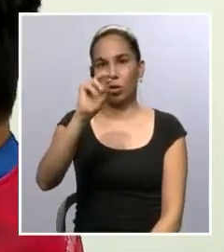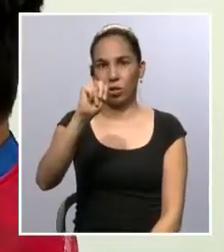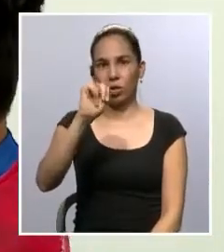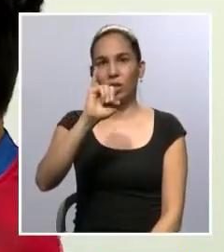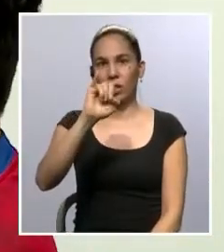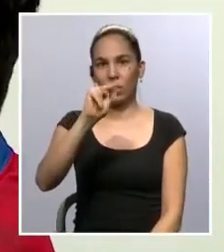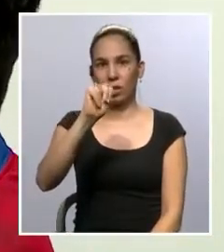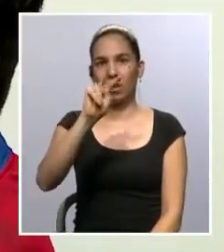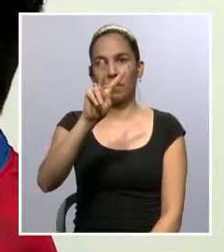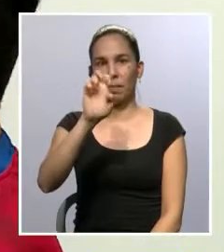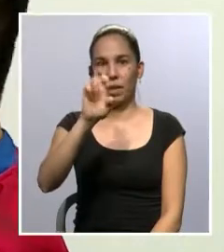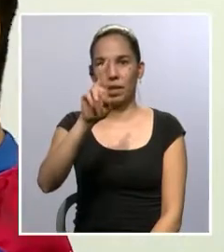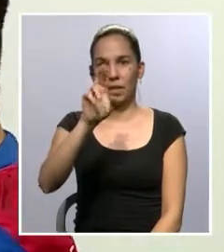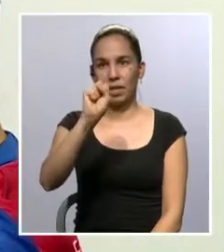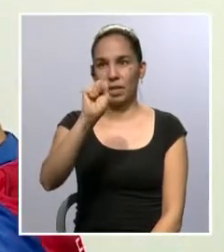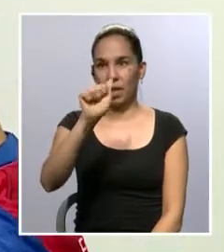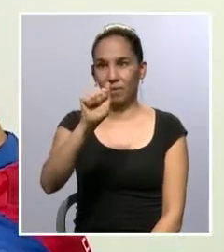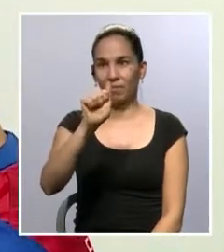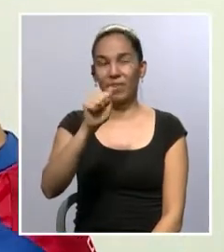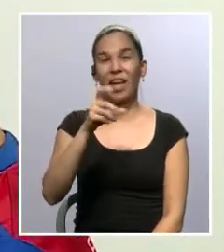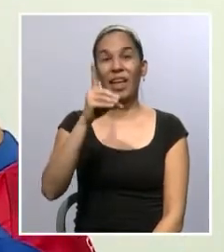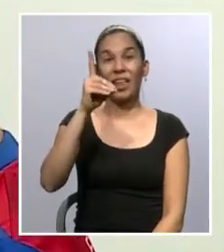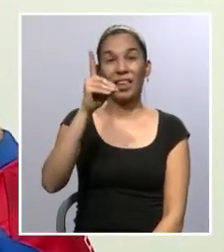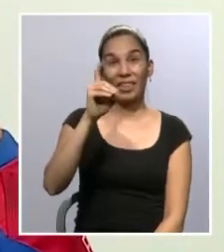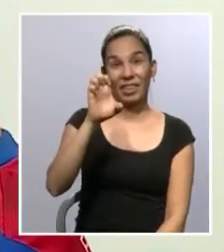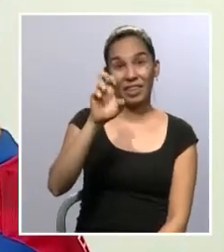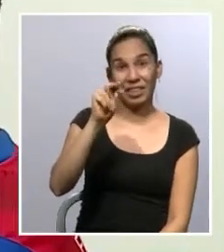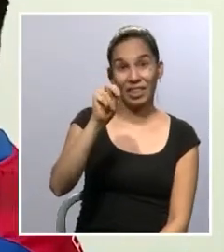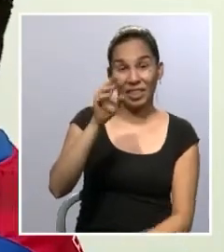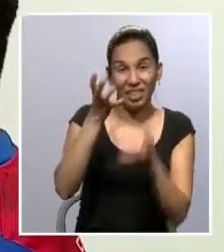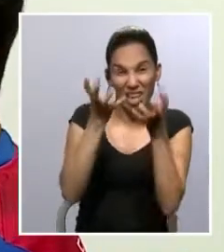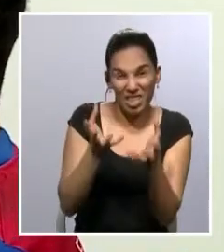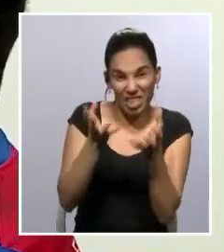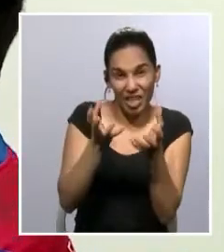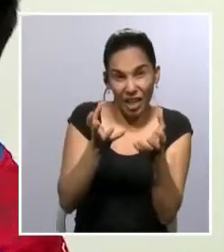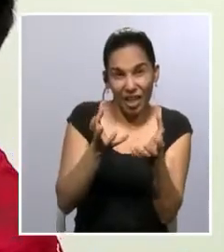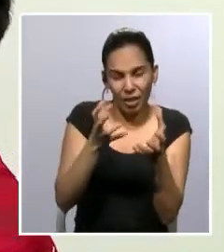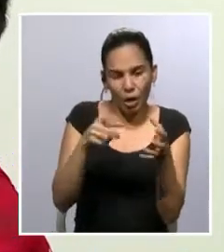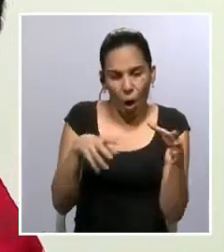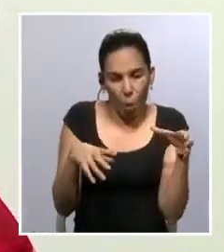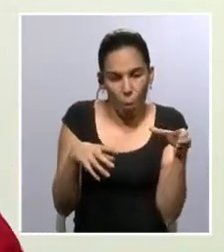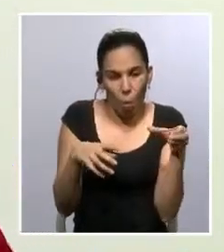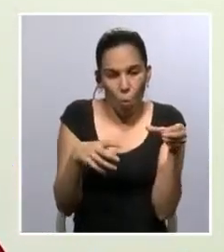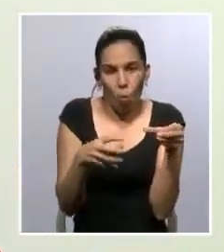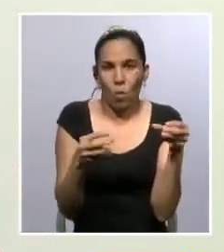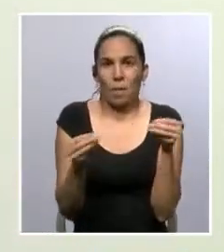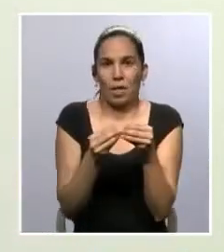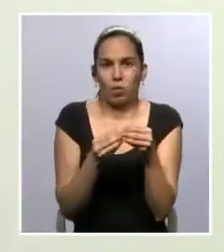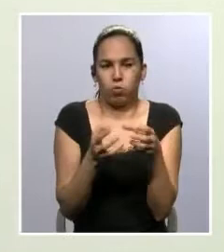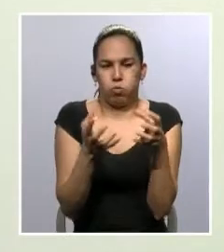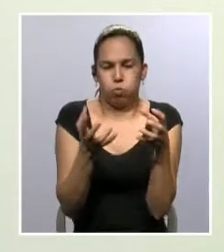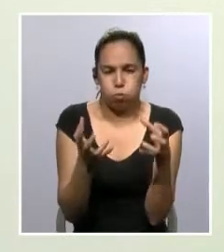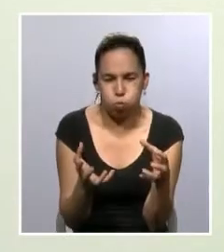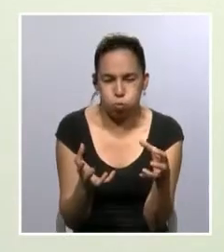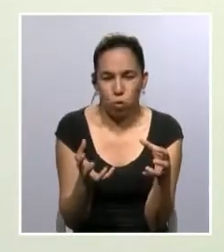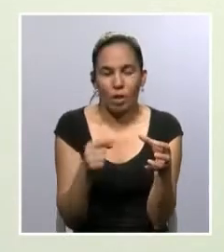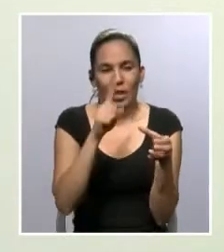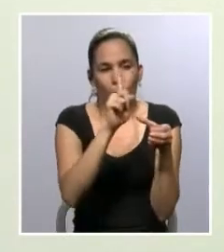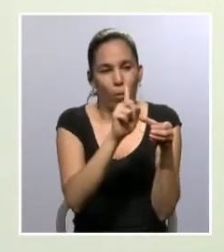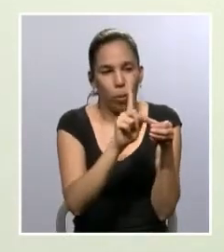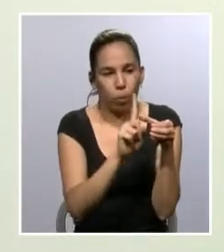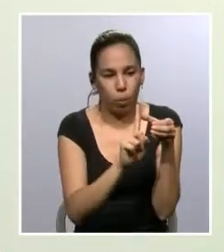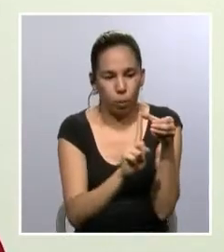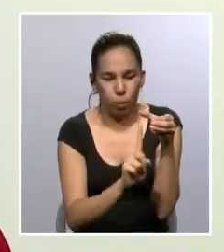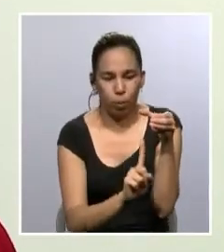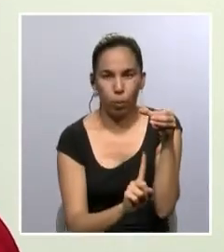presiono, la densidad aumenta y el palito baja. Uh-huh. Y cuando hago lo contrario, que suelto la presión